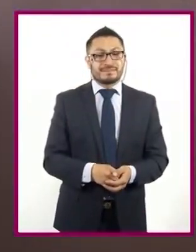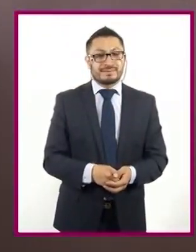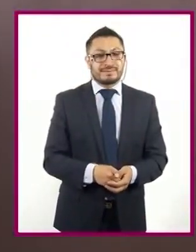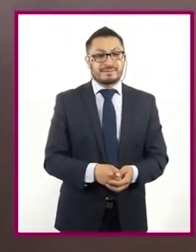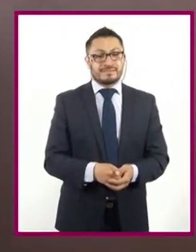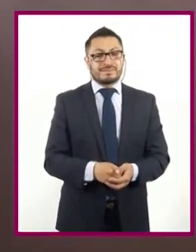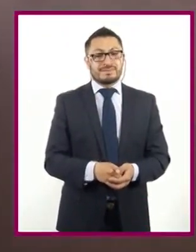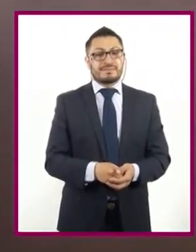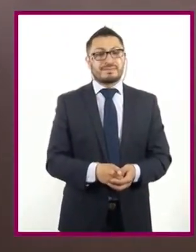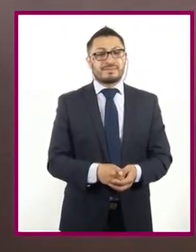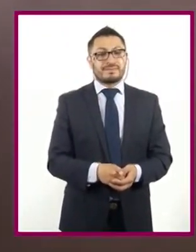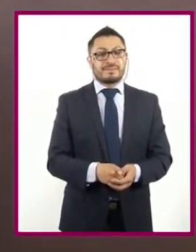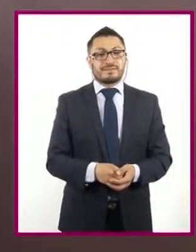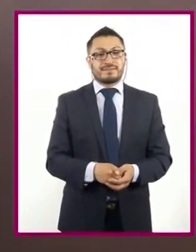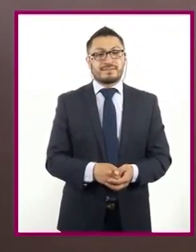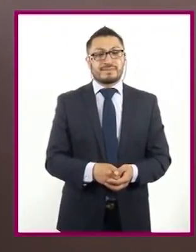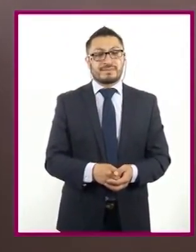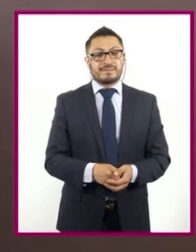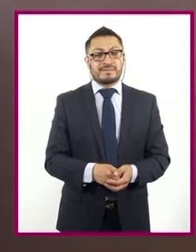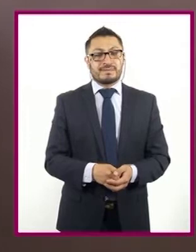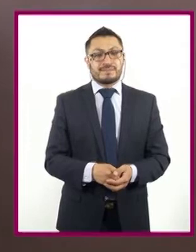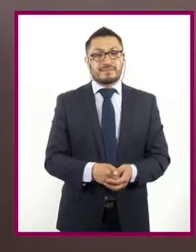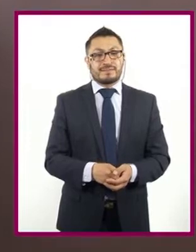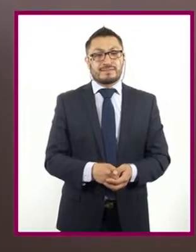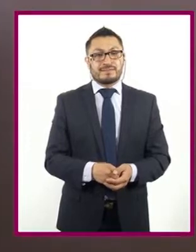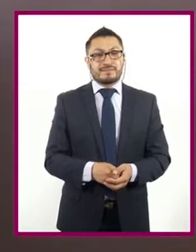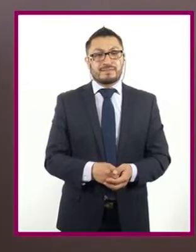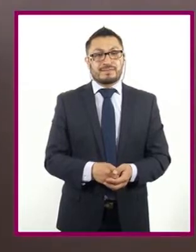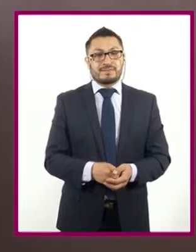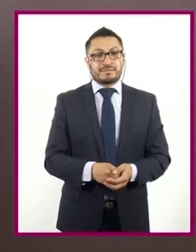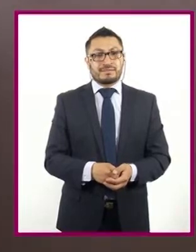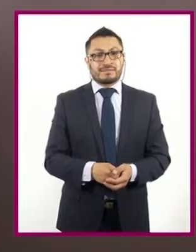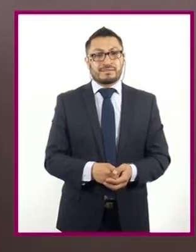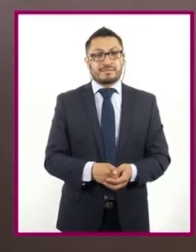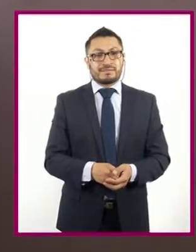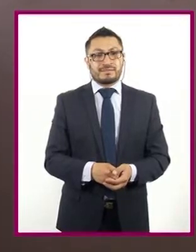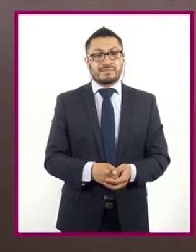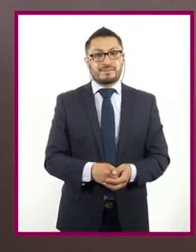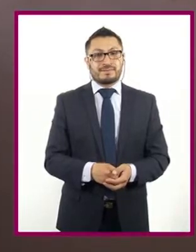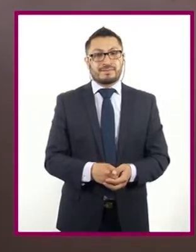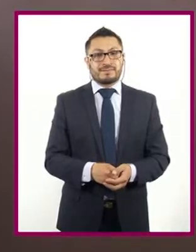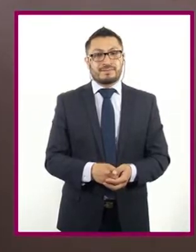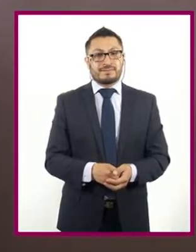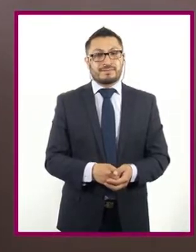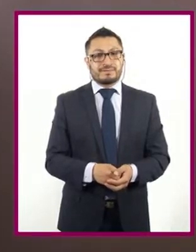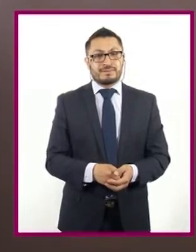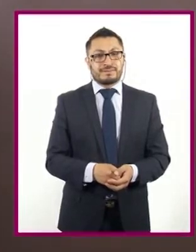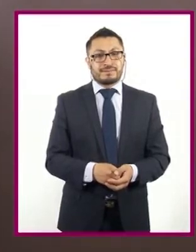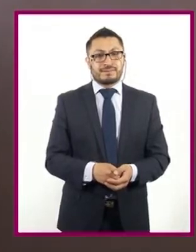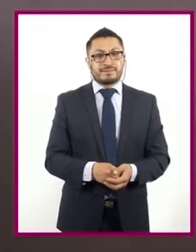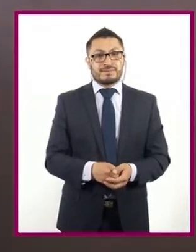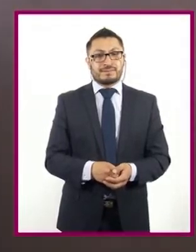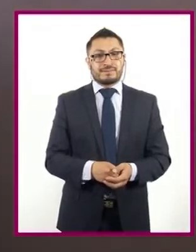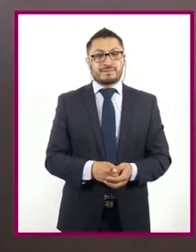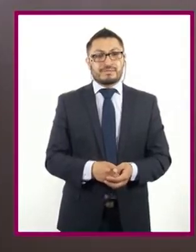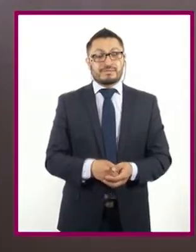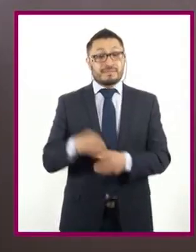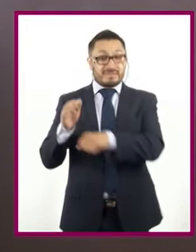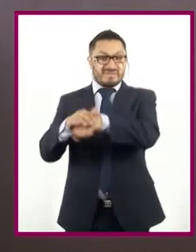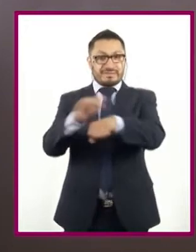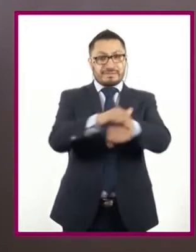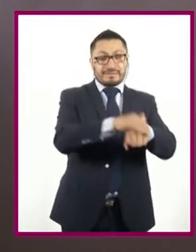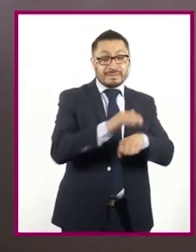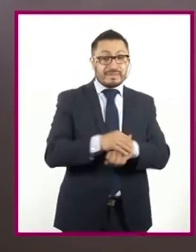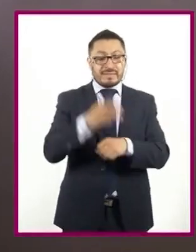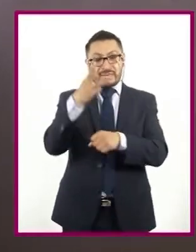Arkadaşlar, ortaokul 3. Benim ismim Nurettin Tarkan, Türk'üm ve 6 yaşımda Meksika'ya geldim. Amigas y amigos